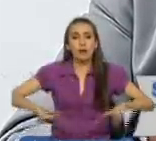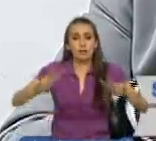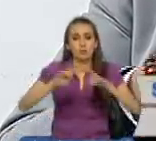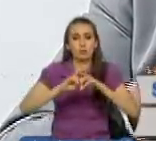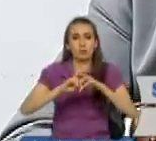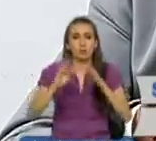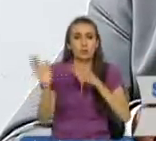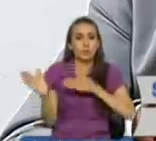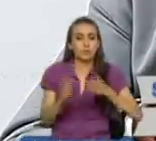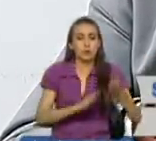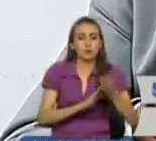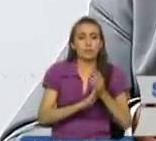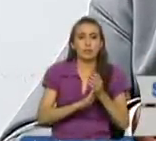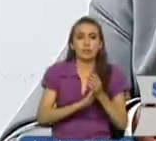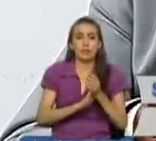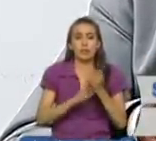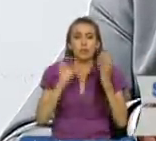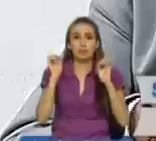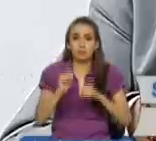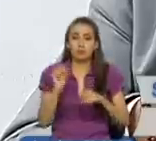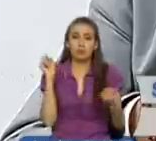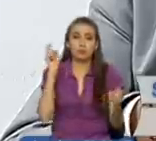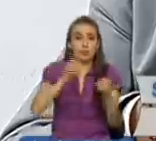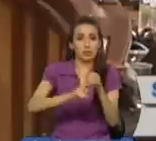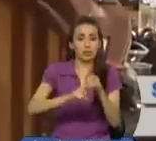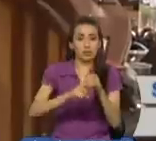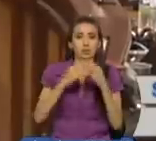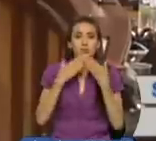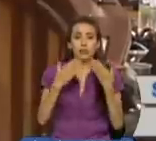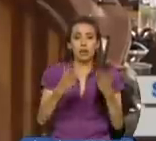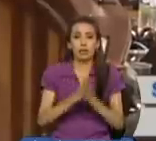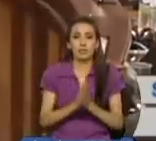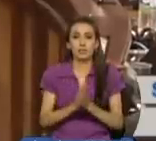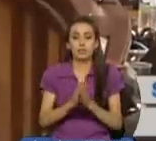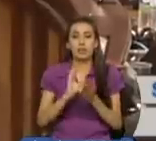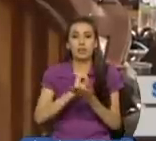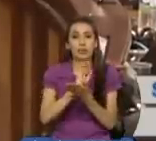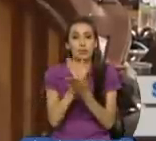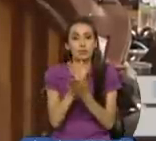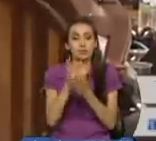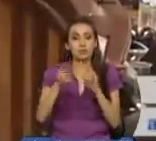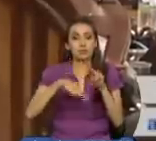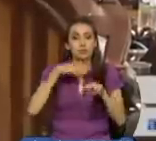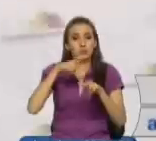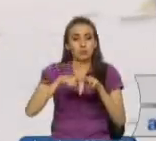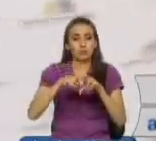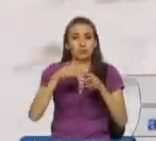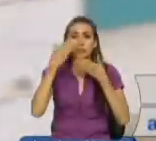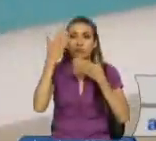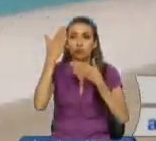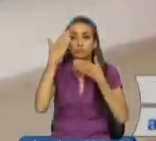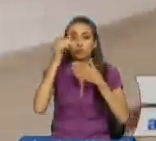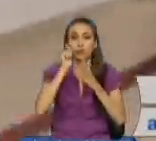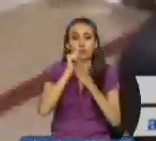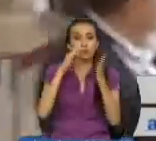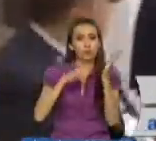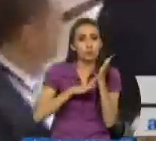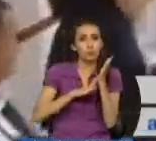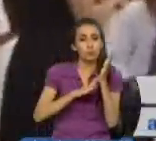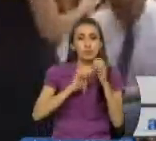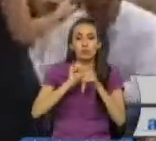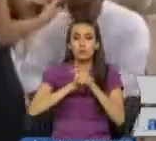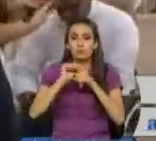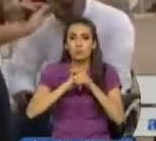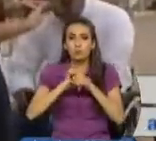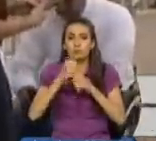dentro del impuesto que se está tratando de estimar desde el poder legislativo existe la apertura política para analizar las propuestas realizadas así lo